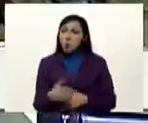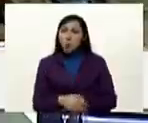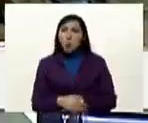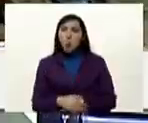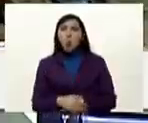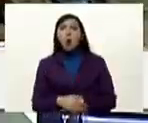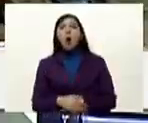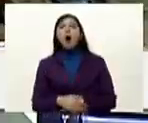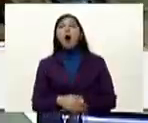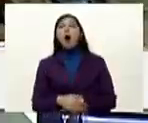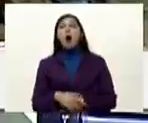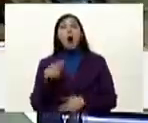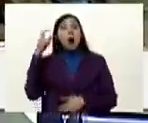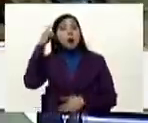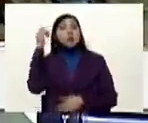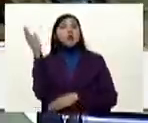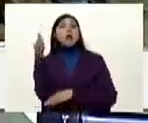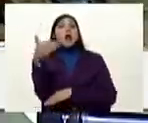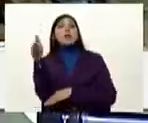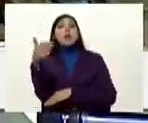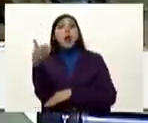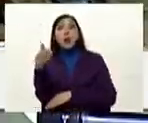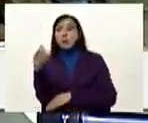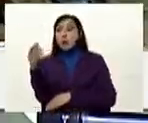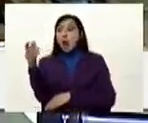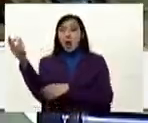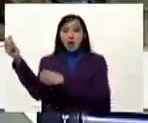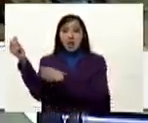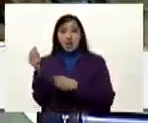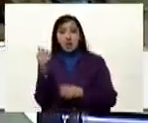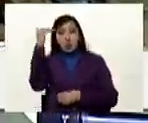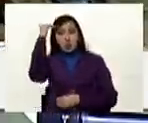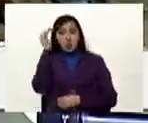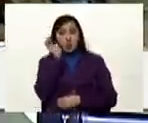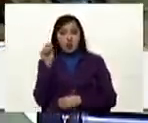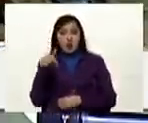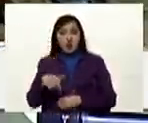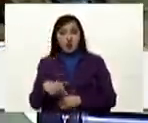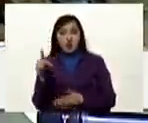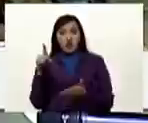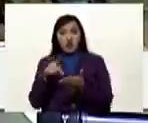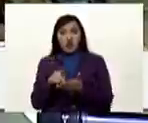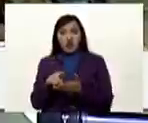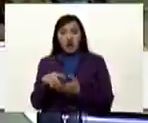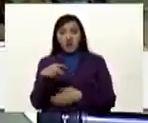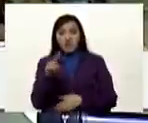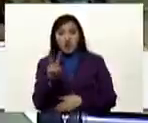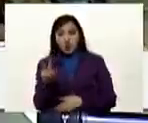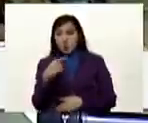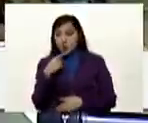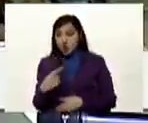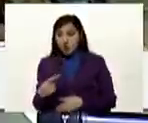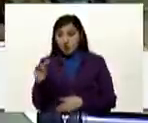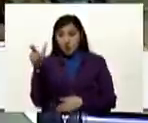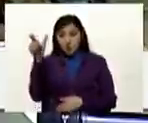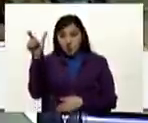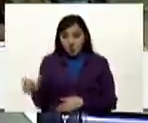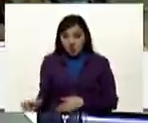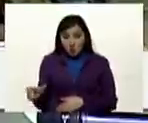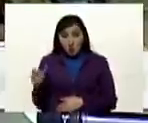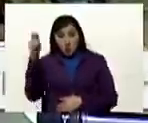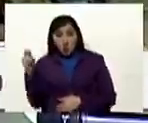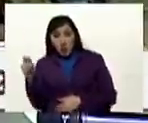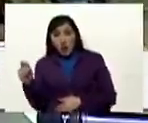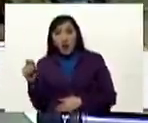Ah, que el día de la bandera que trajo Cristóbal Colón a Venezuela, dijo el diputado tachirense, creo, de